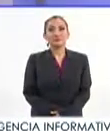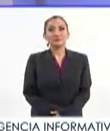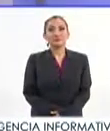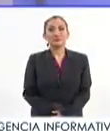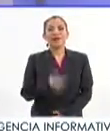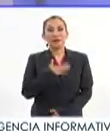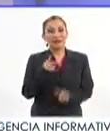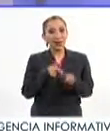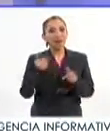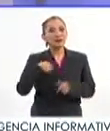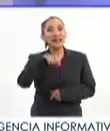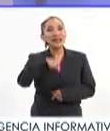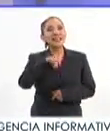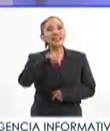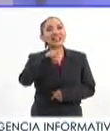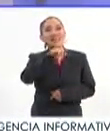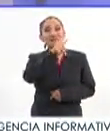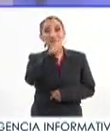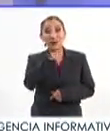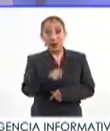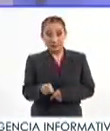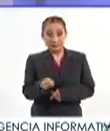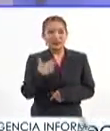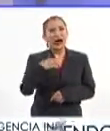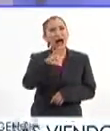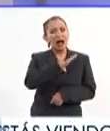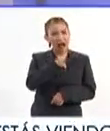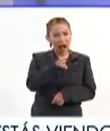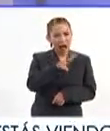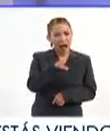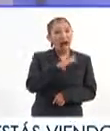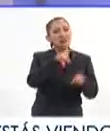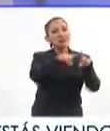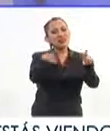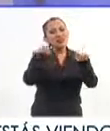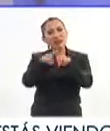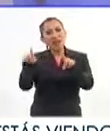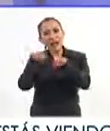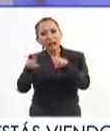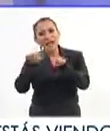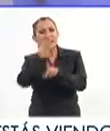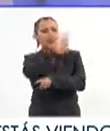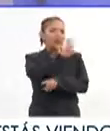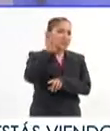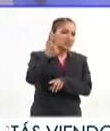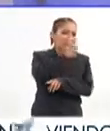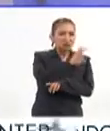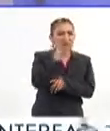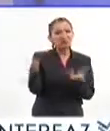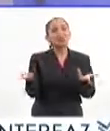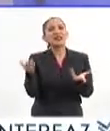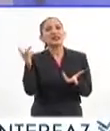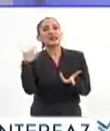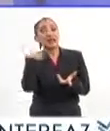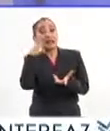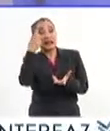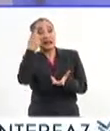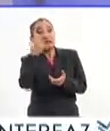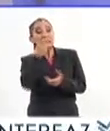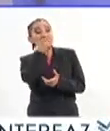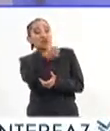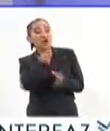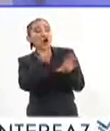Qué bueno que siguen con nosotros en Interfaz, porque bueno, aunque existen varias fechas que se